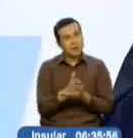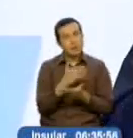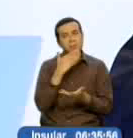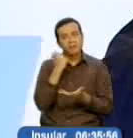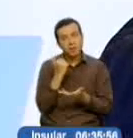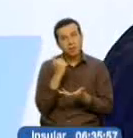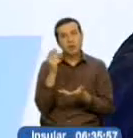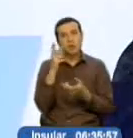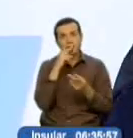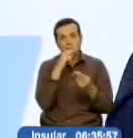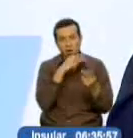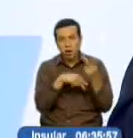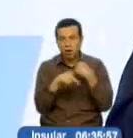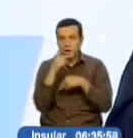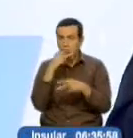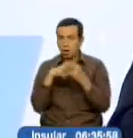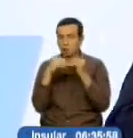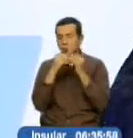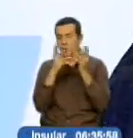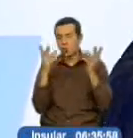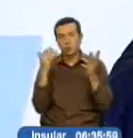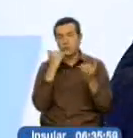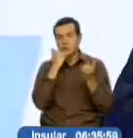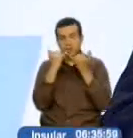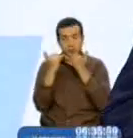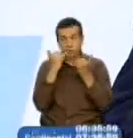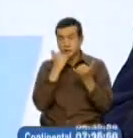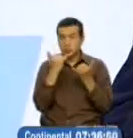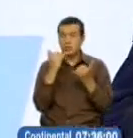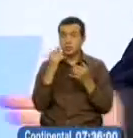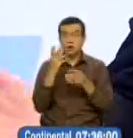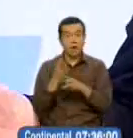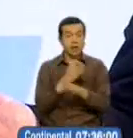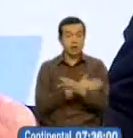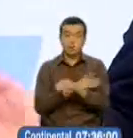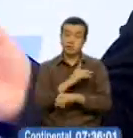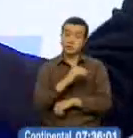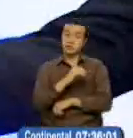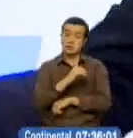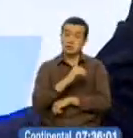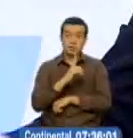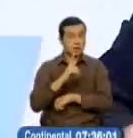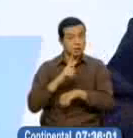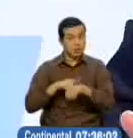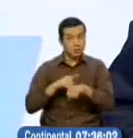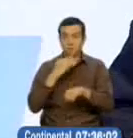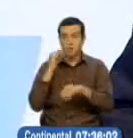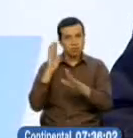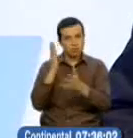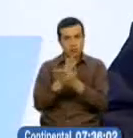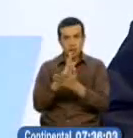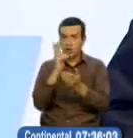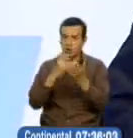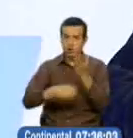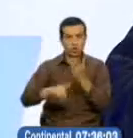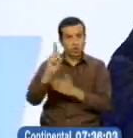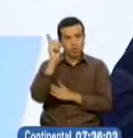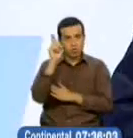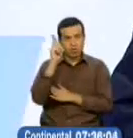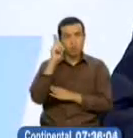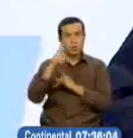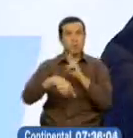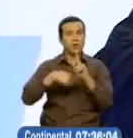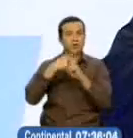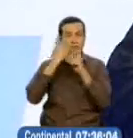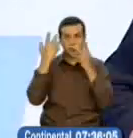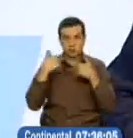los engaños, estamos evitando una serie de cosas. Si se actúa a tiempo, lo ideal sería que no se haga eso y que no haya que sancionar. A eso hay que